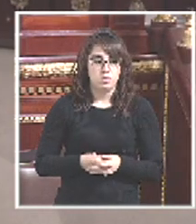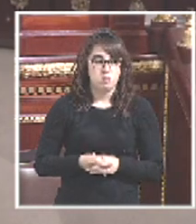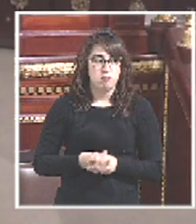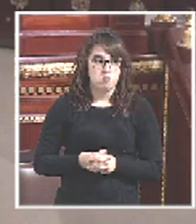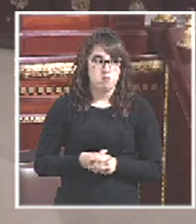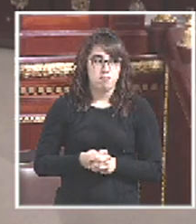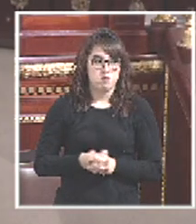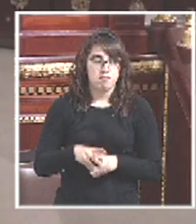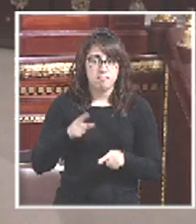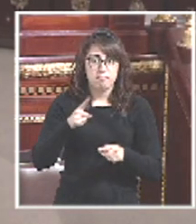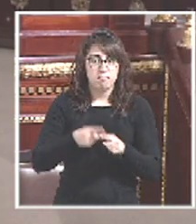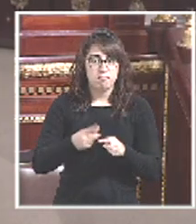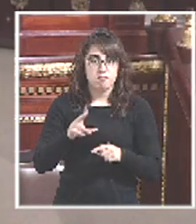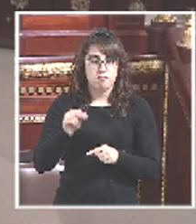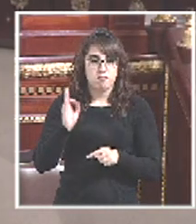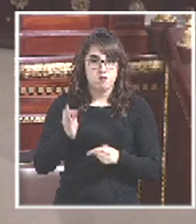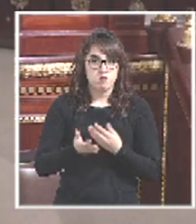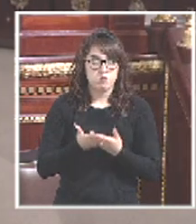¿En contra?